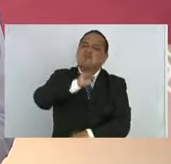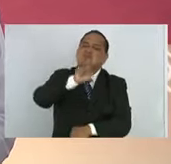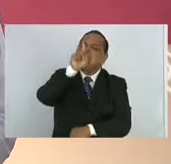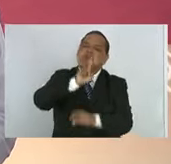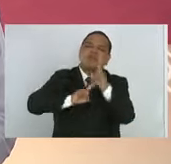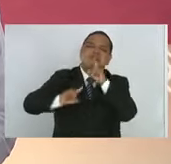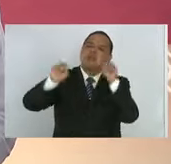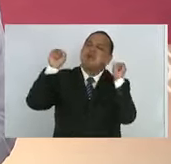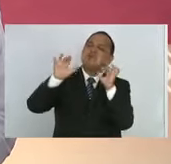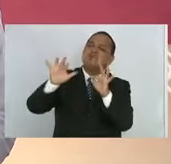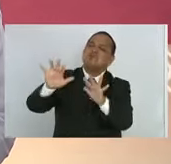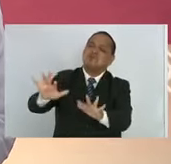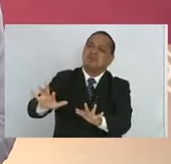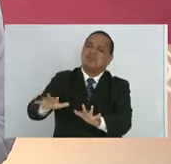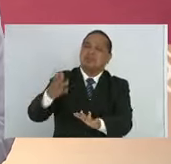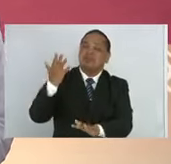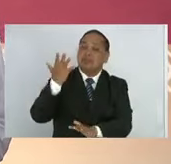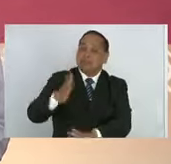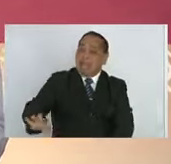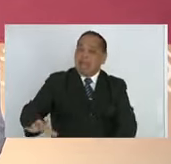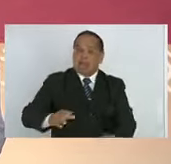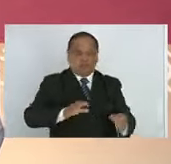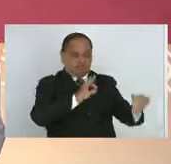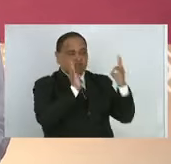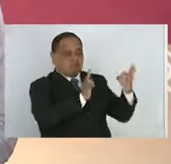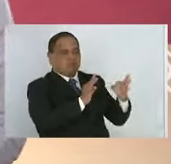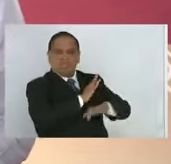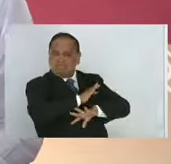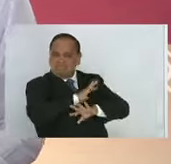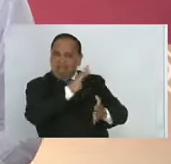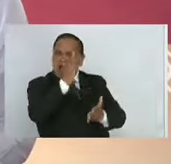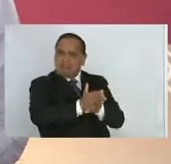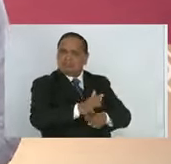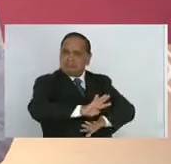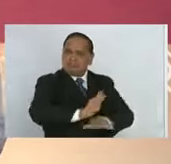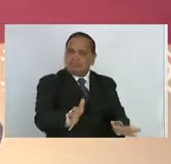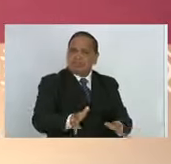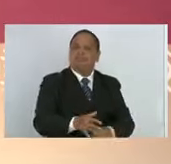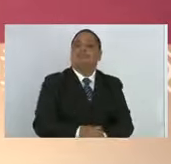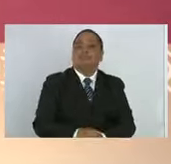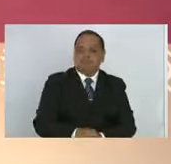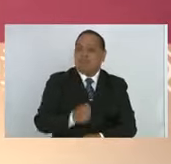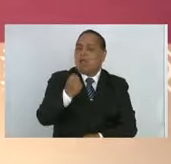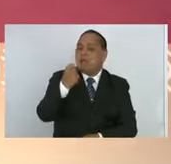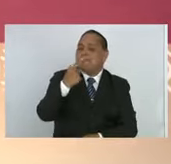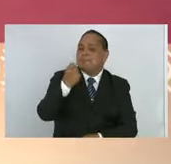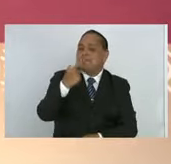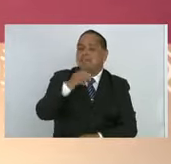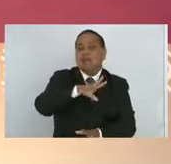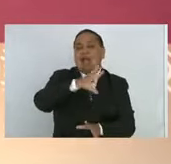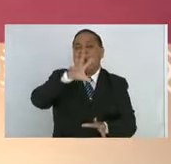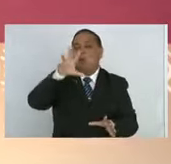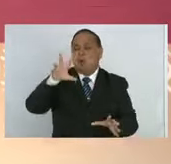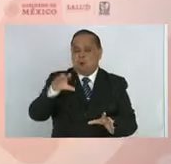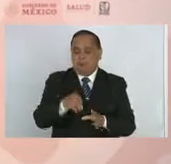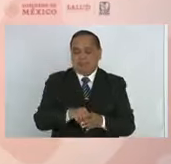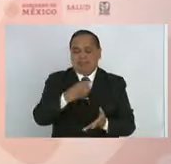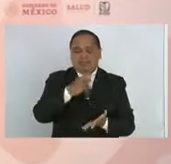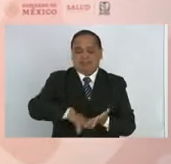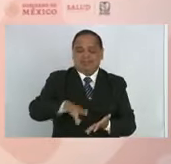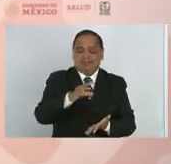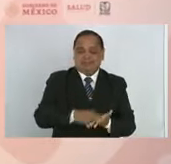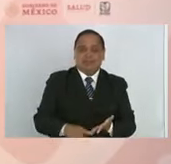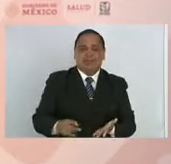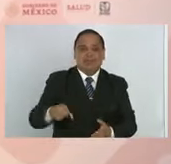enfrentamos eso. Ya tenemos prácticamente comprada toda la medicina para este